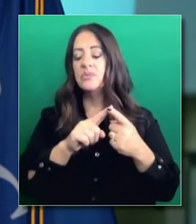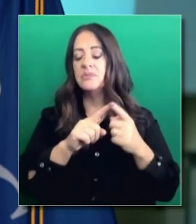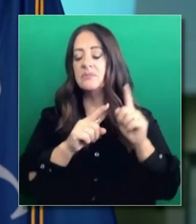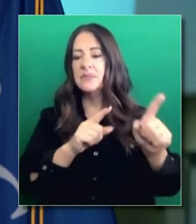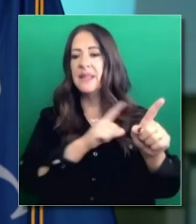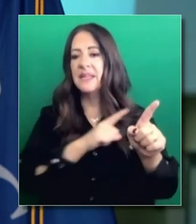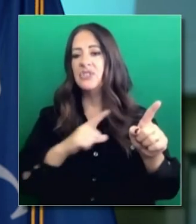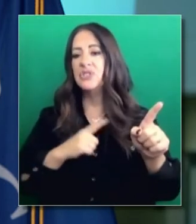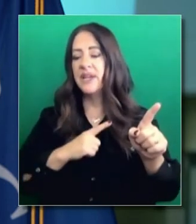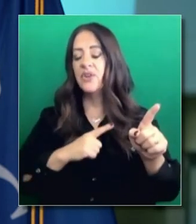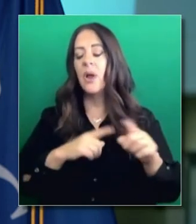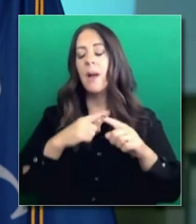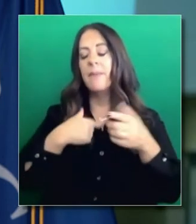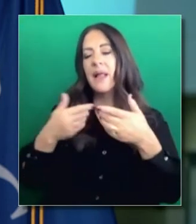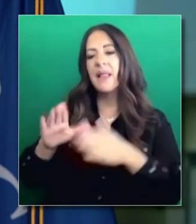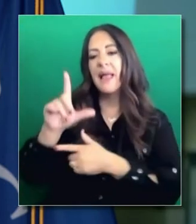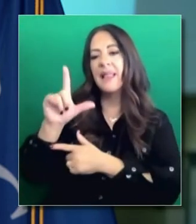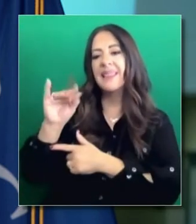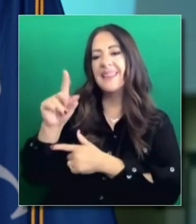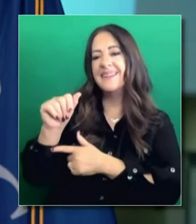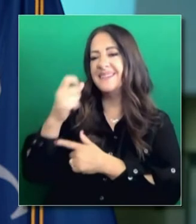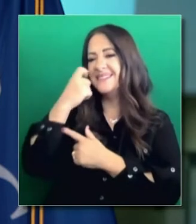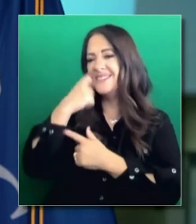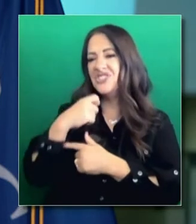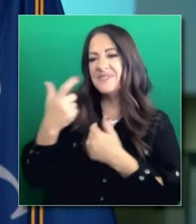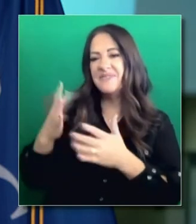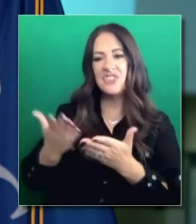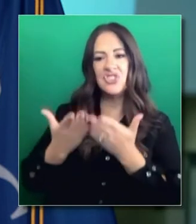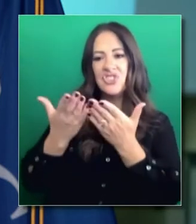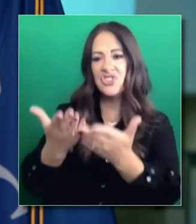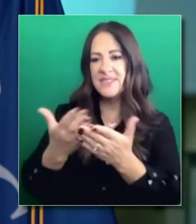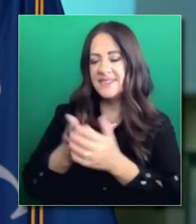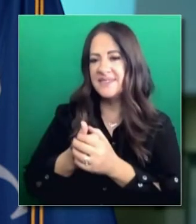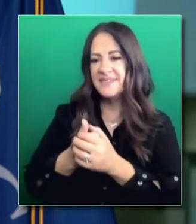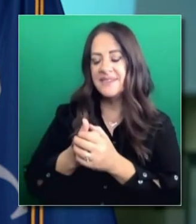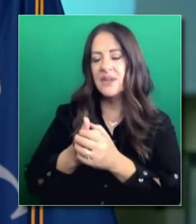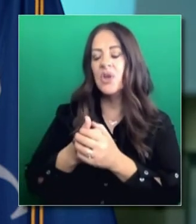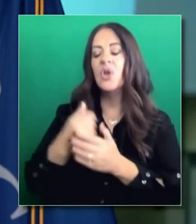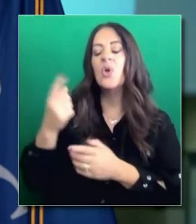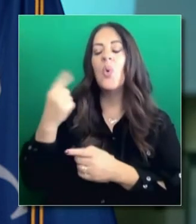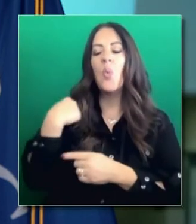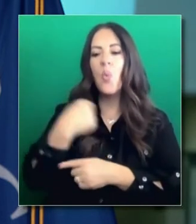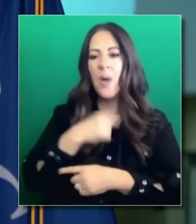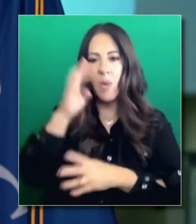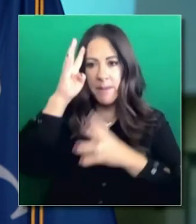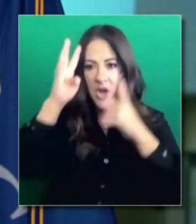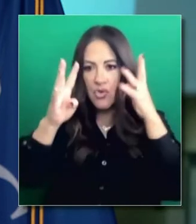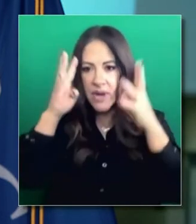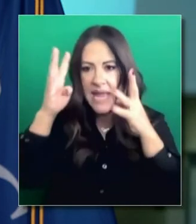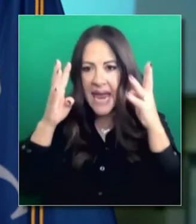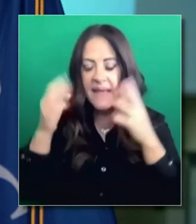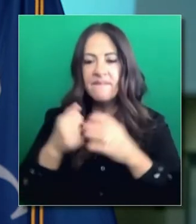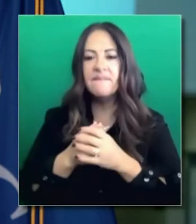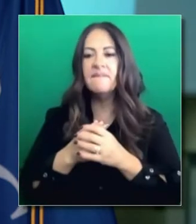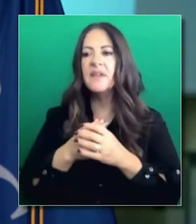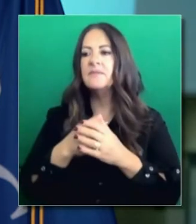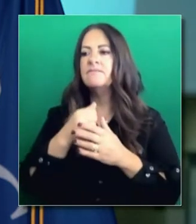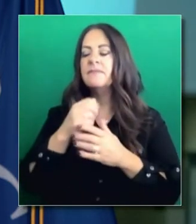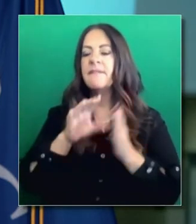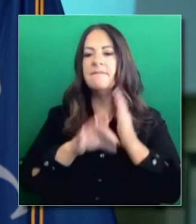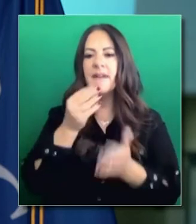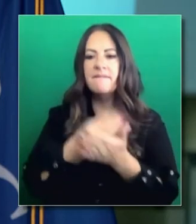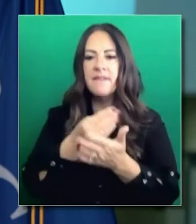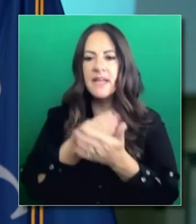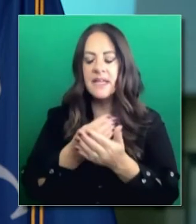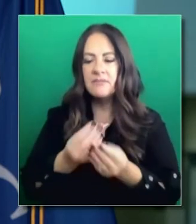plan, salvo por decir lo que Linda acaba de sugerir. Seremos creativos en cuanto al